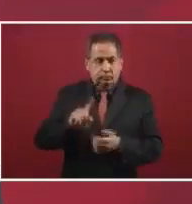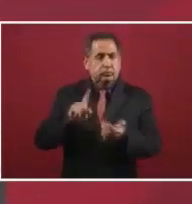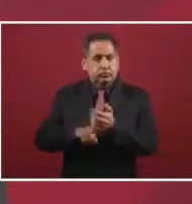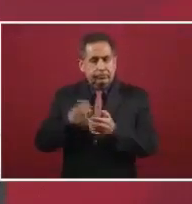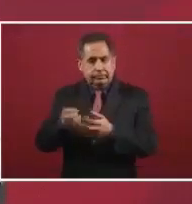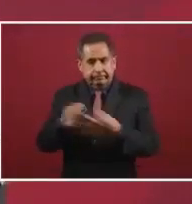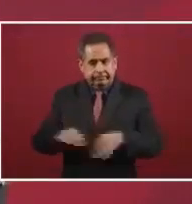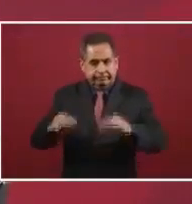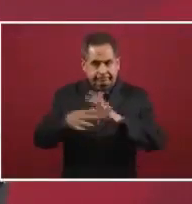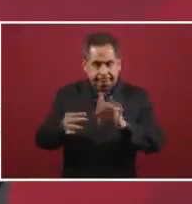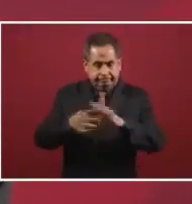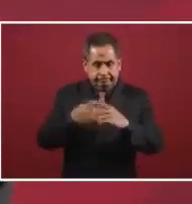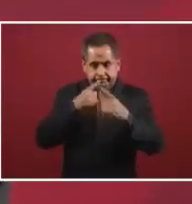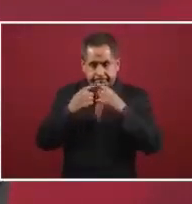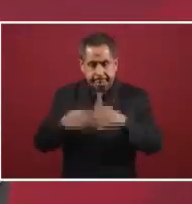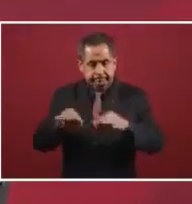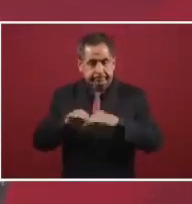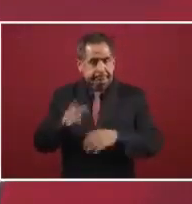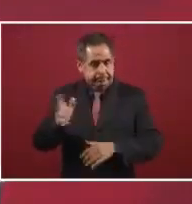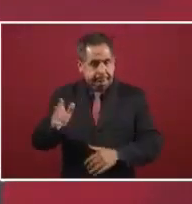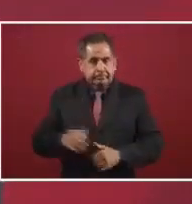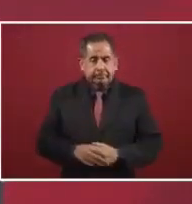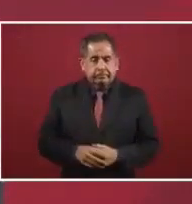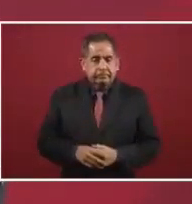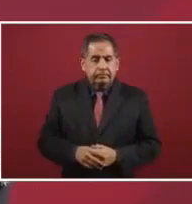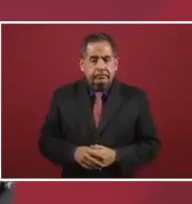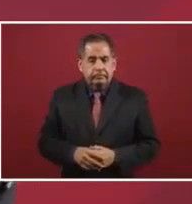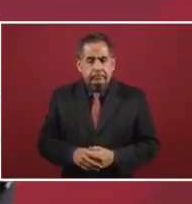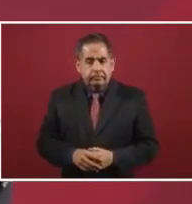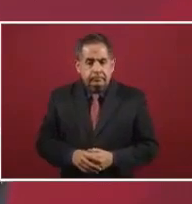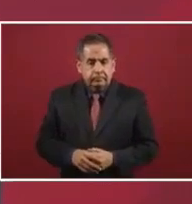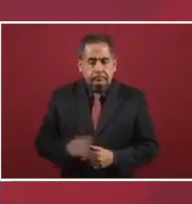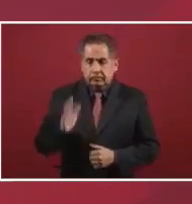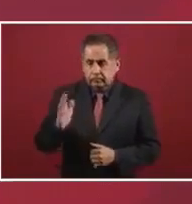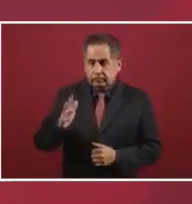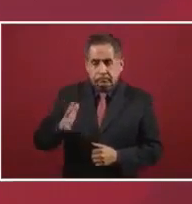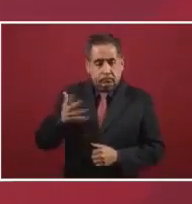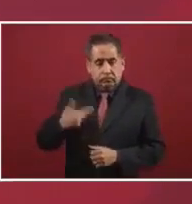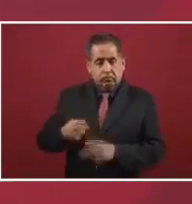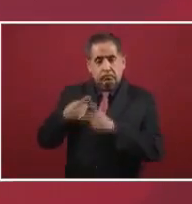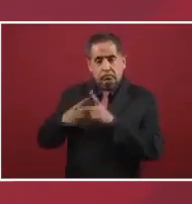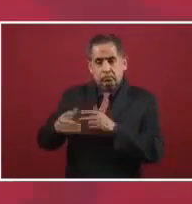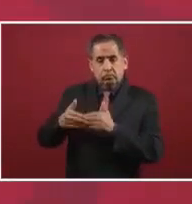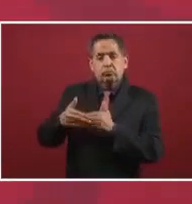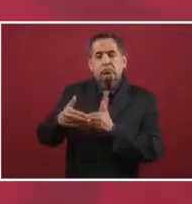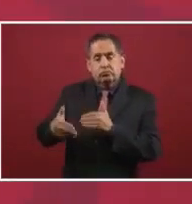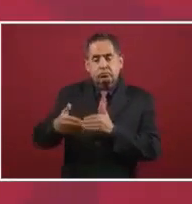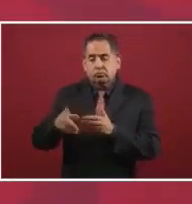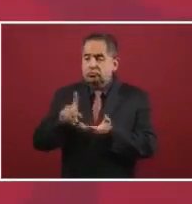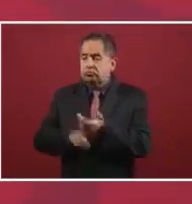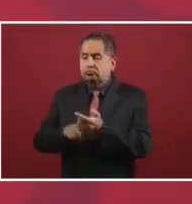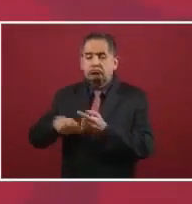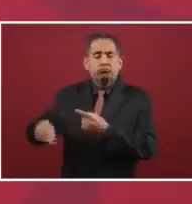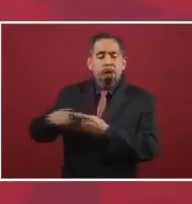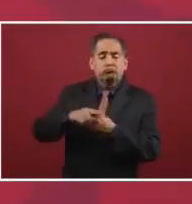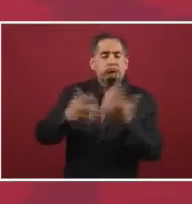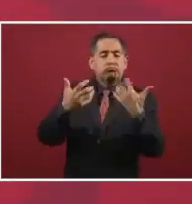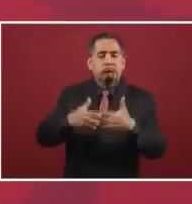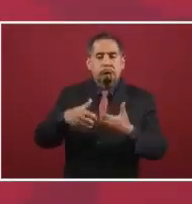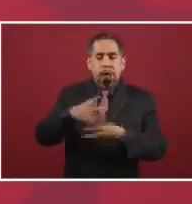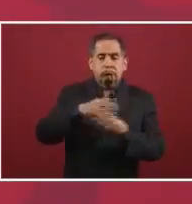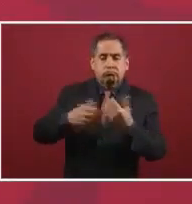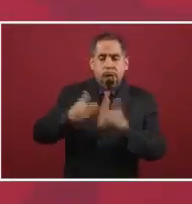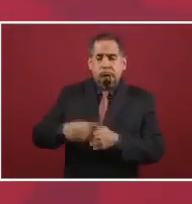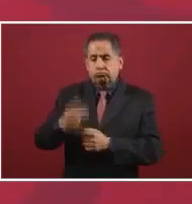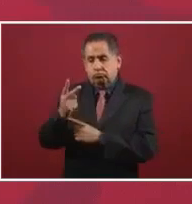son importantes. Ya, como decía, se inició la construcción de la refinería